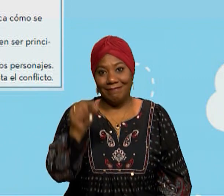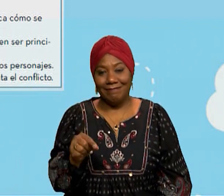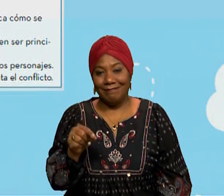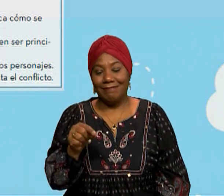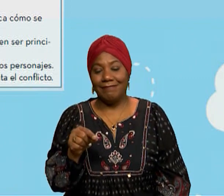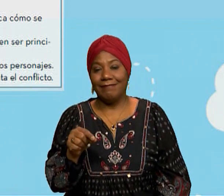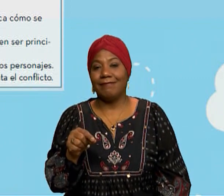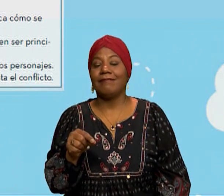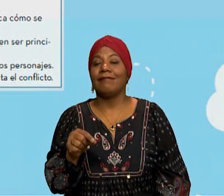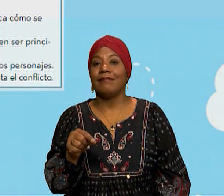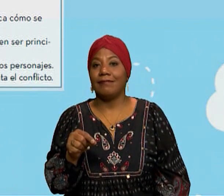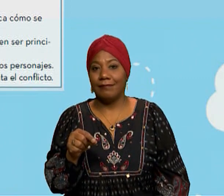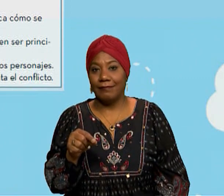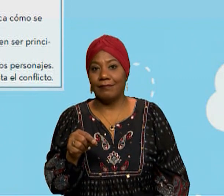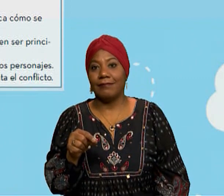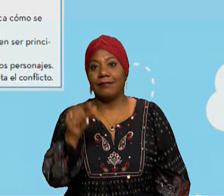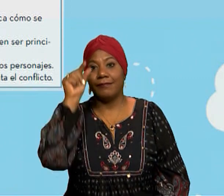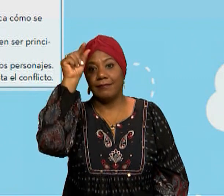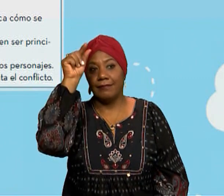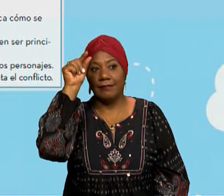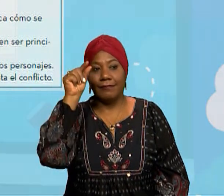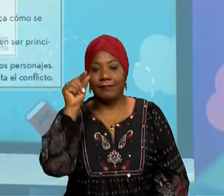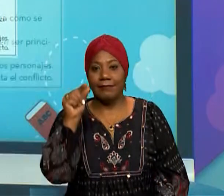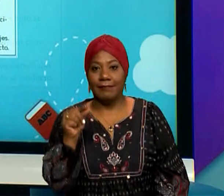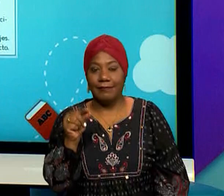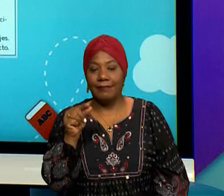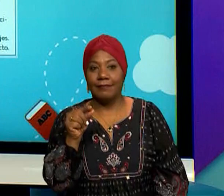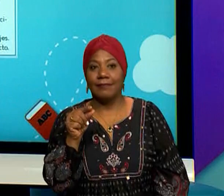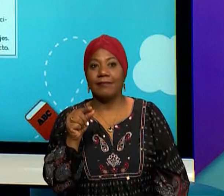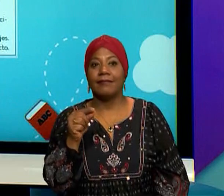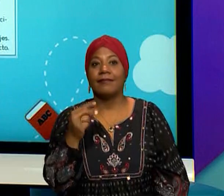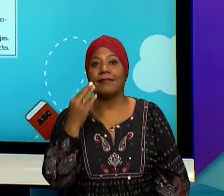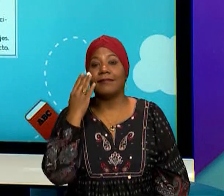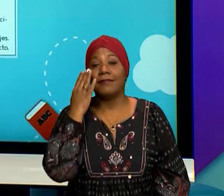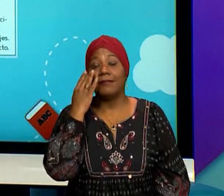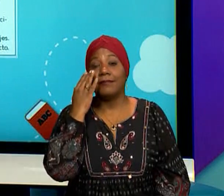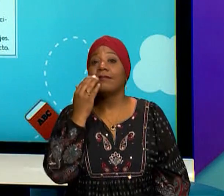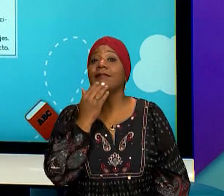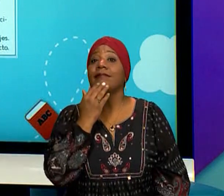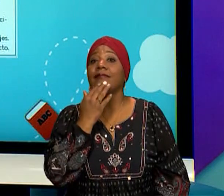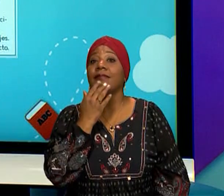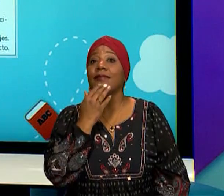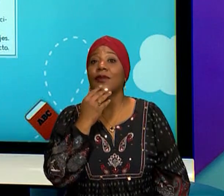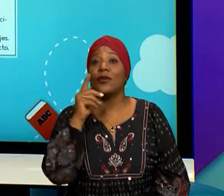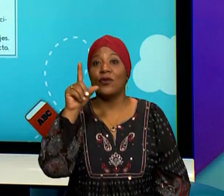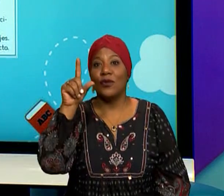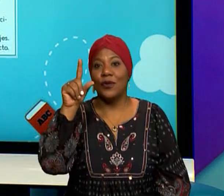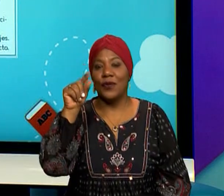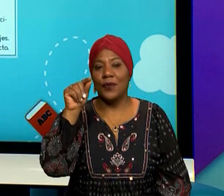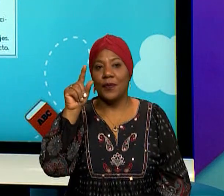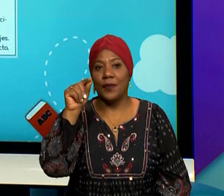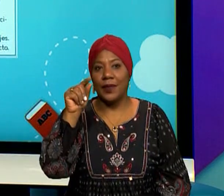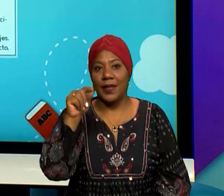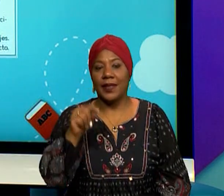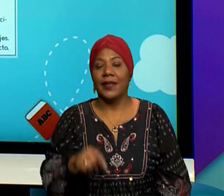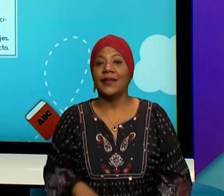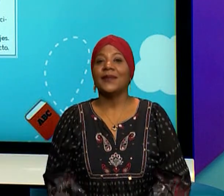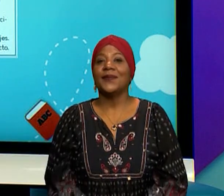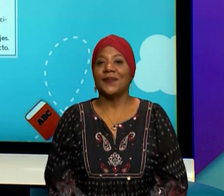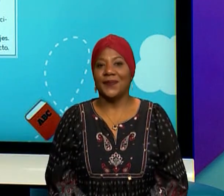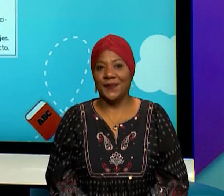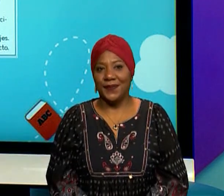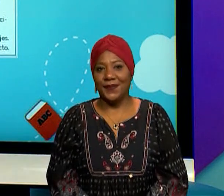palabra horizontal. Igual, donde dice vertical está de verde y donde debemos llenar las casillas de